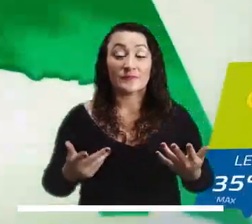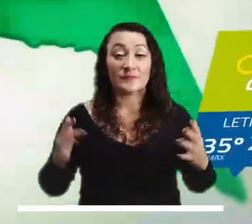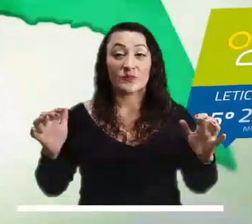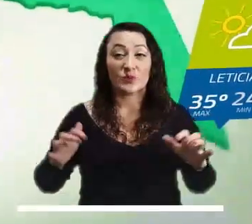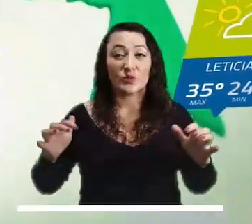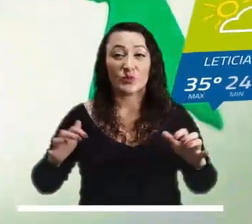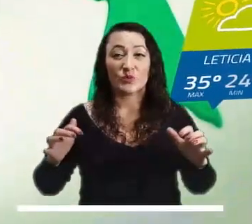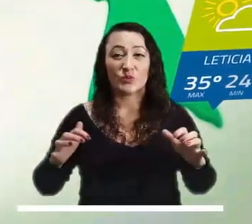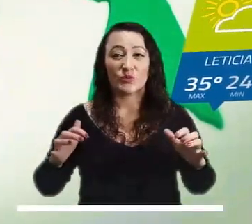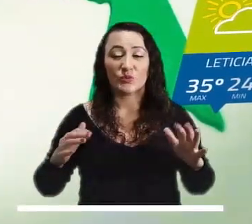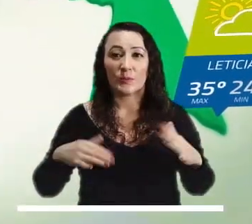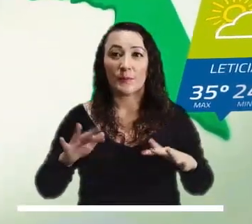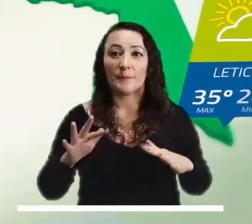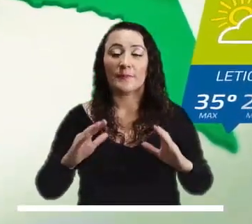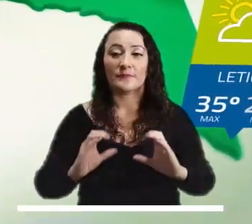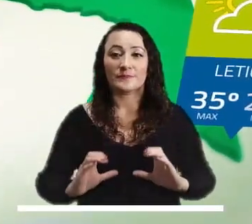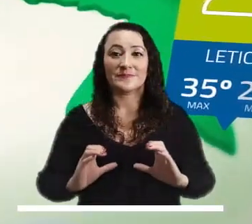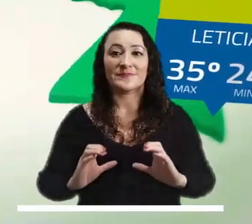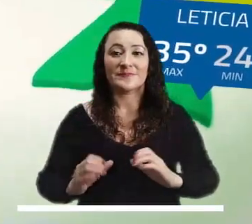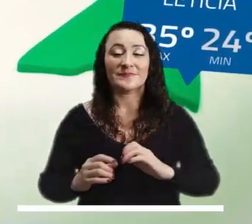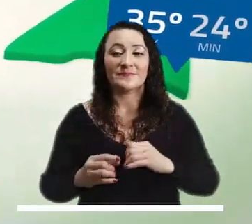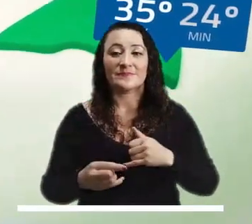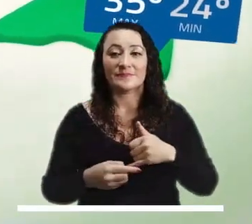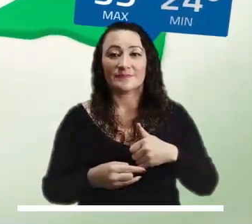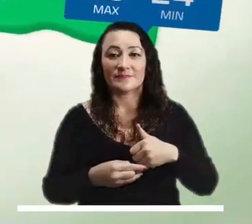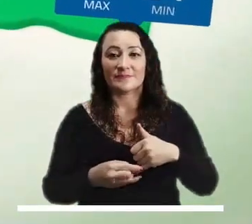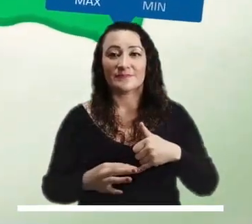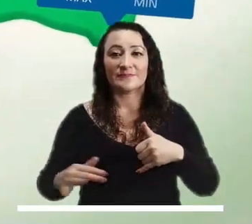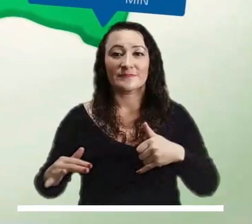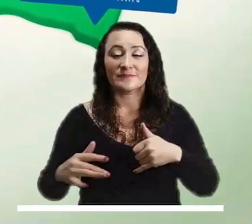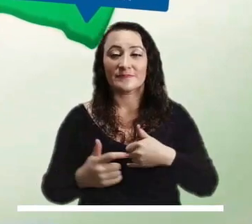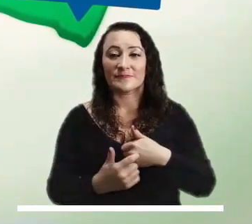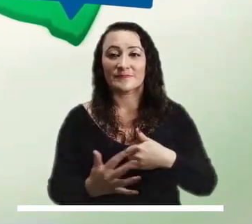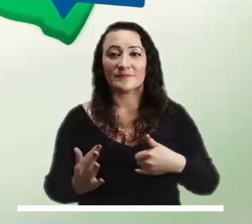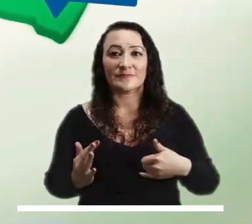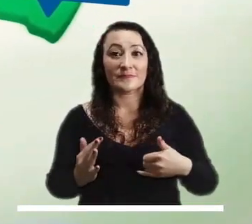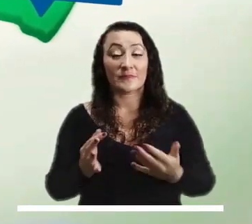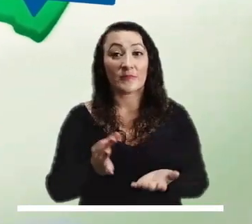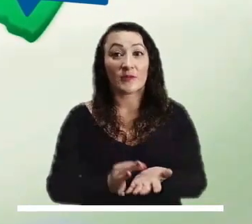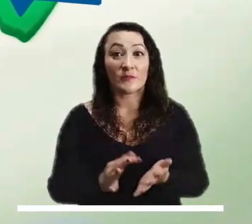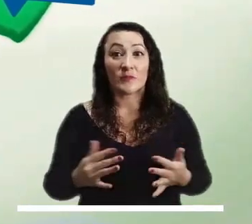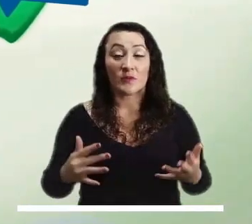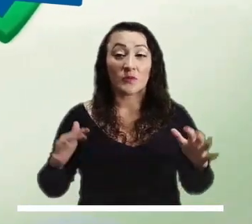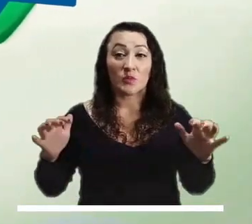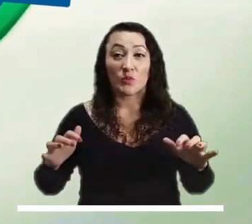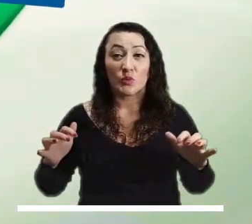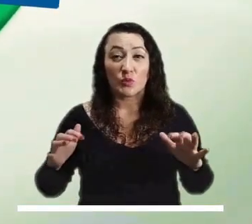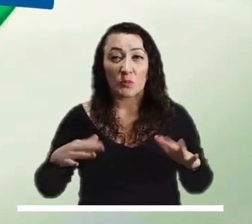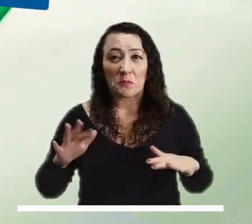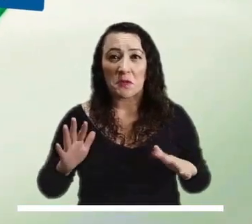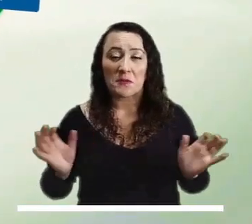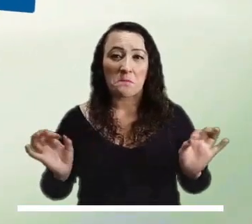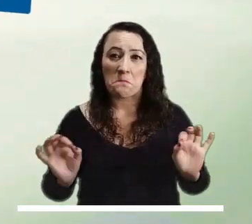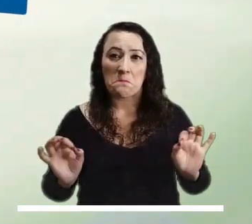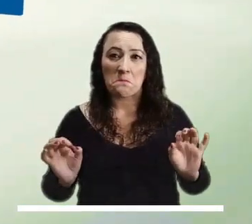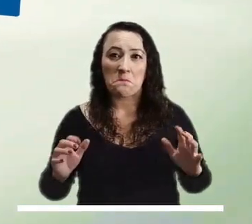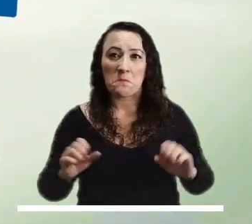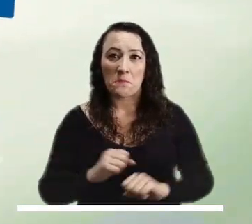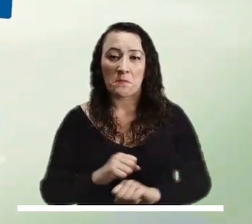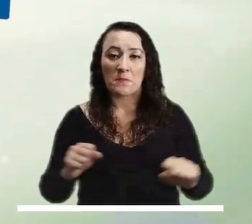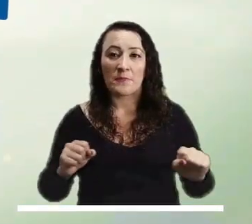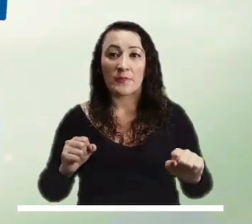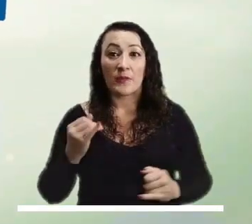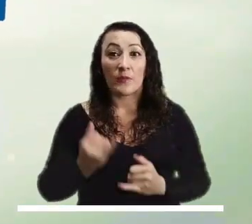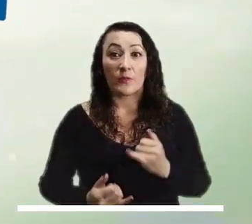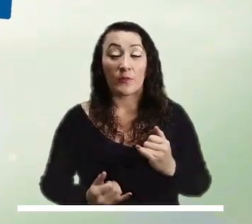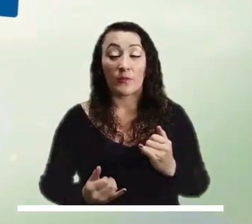Amanece en la Amazonía, que para esta mañana podría presentar lluvias persistentes, especialmente en Caquetá, Guaviare y Guainía. Si bien